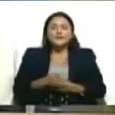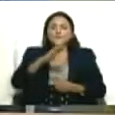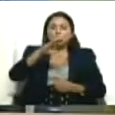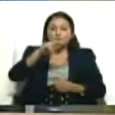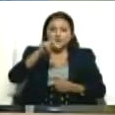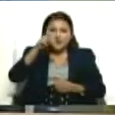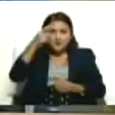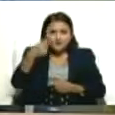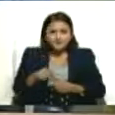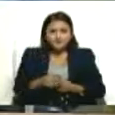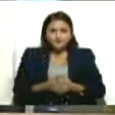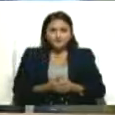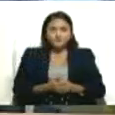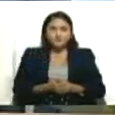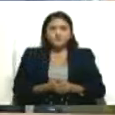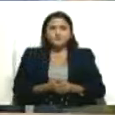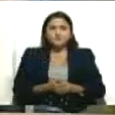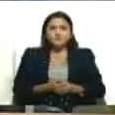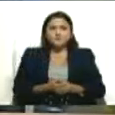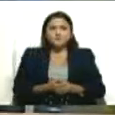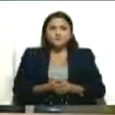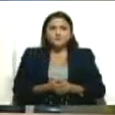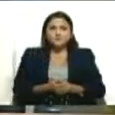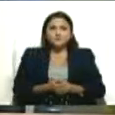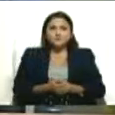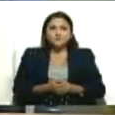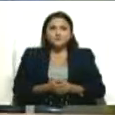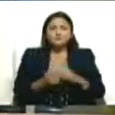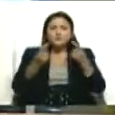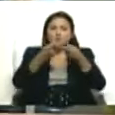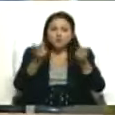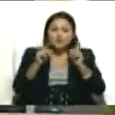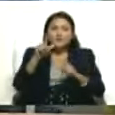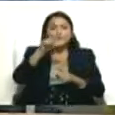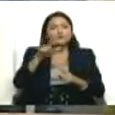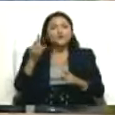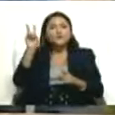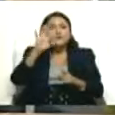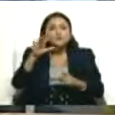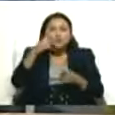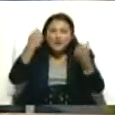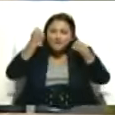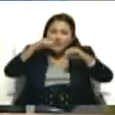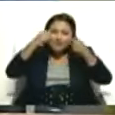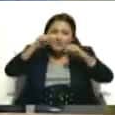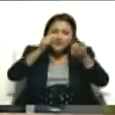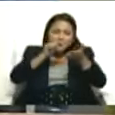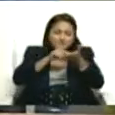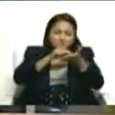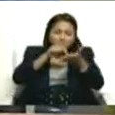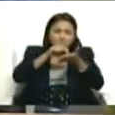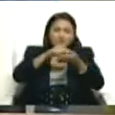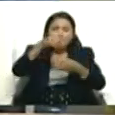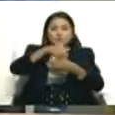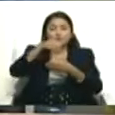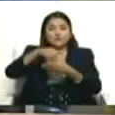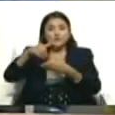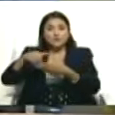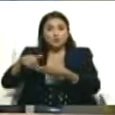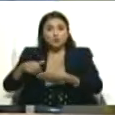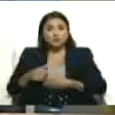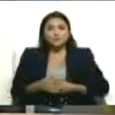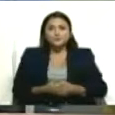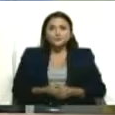Consejo Nacional Electoral, para que ustedes, pueblo de Venezuela, se pueda familiarizar con este